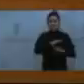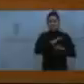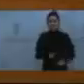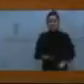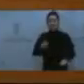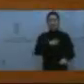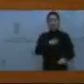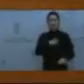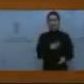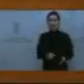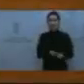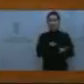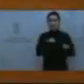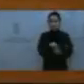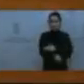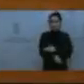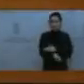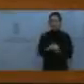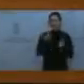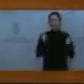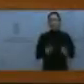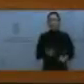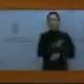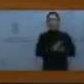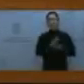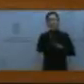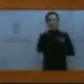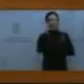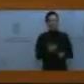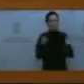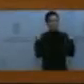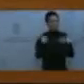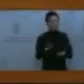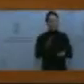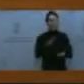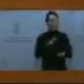es la gestión de esta consejera y todos